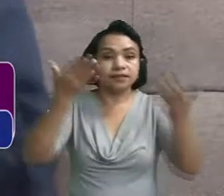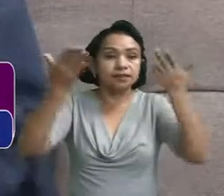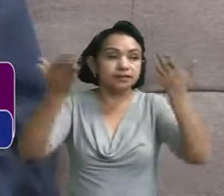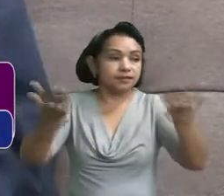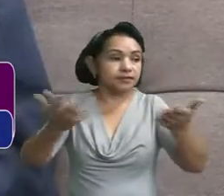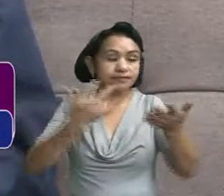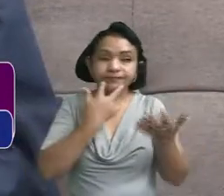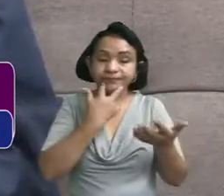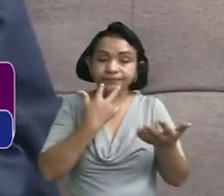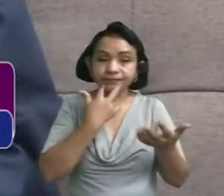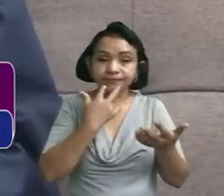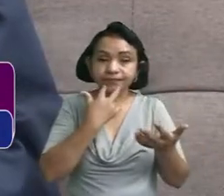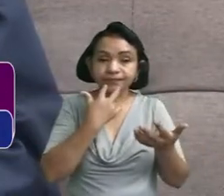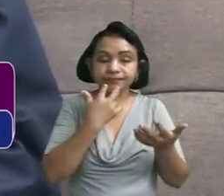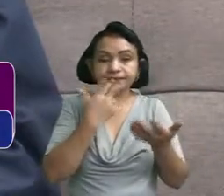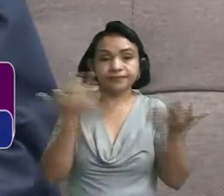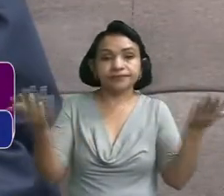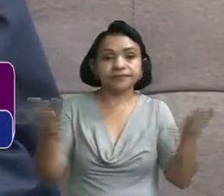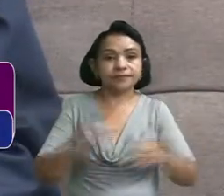hay, digamos,